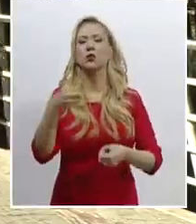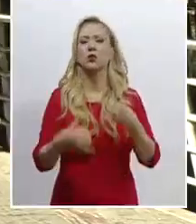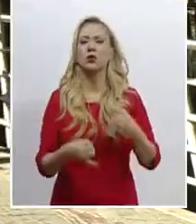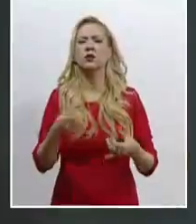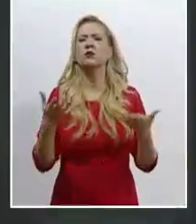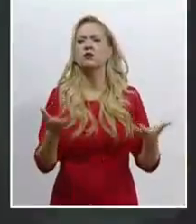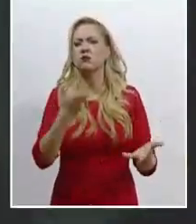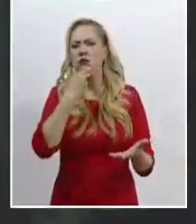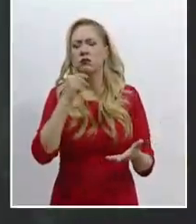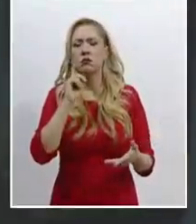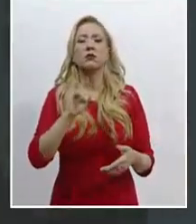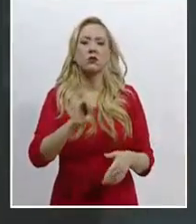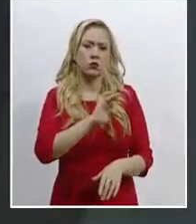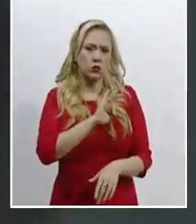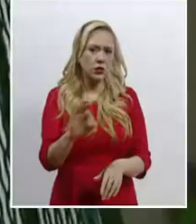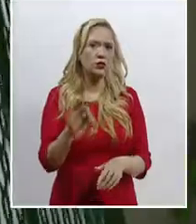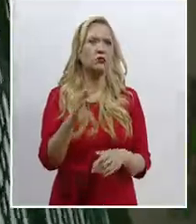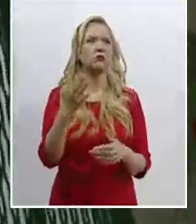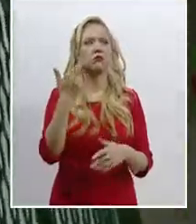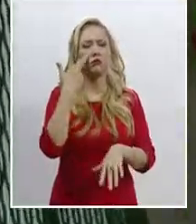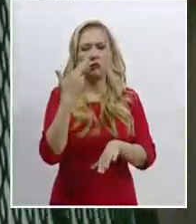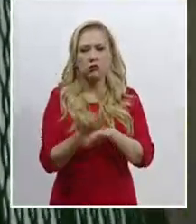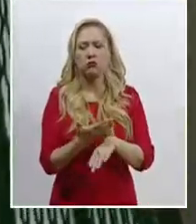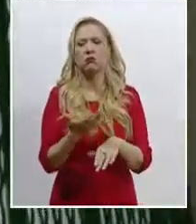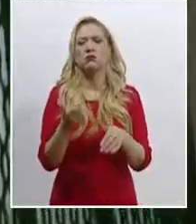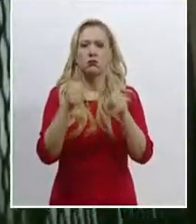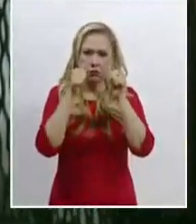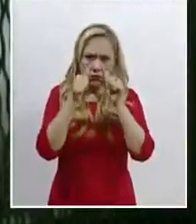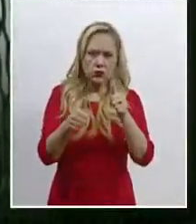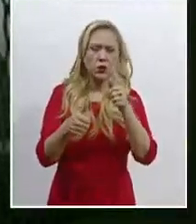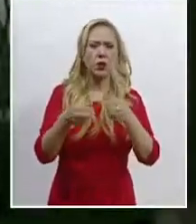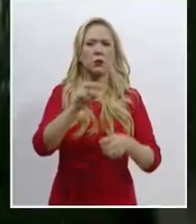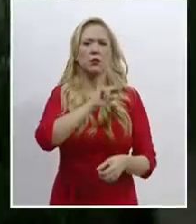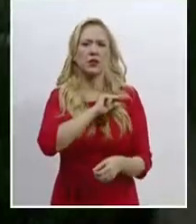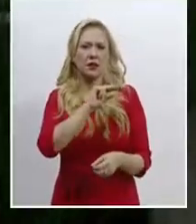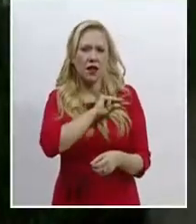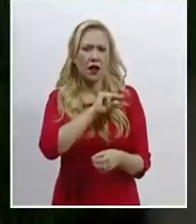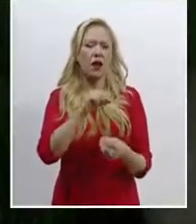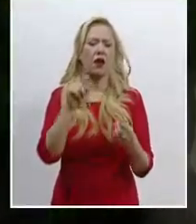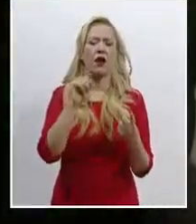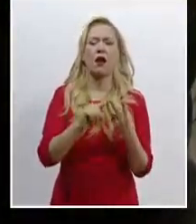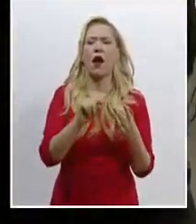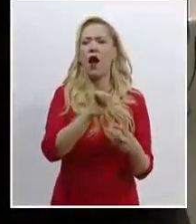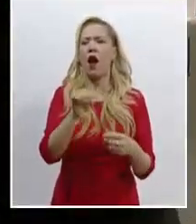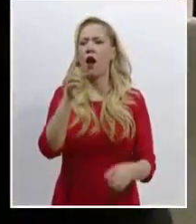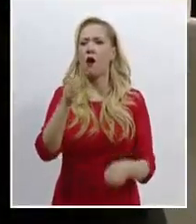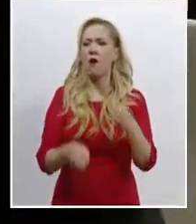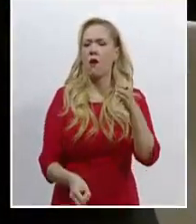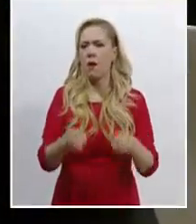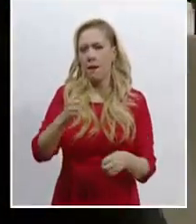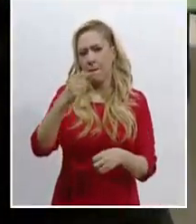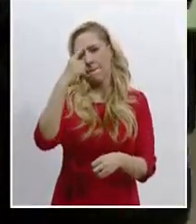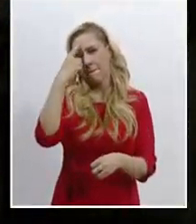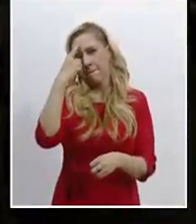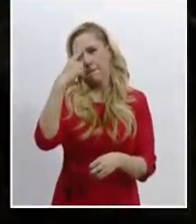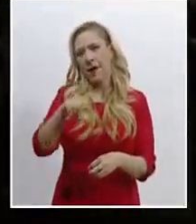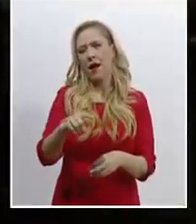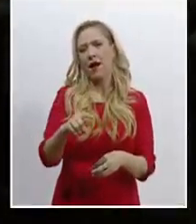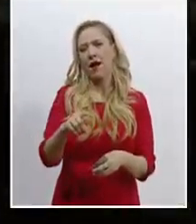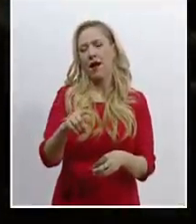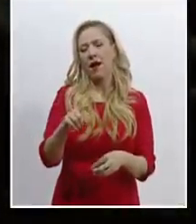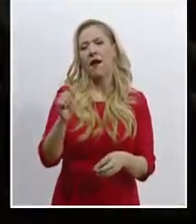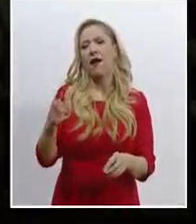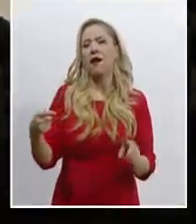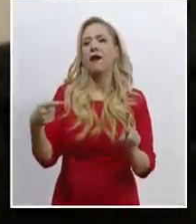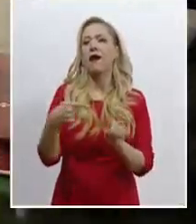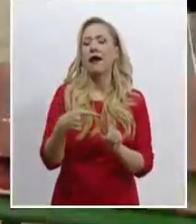acusatorio tendrán competencia para actuar indistintamente como jueces de control y tribunales de enjuiciamiento debido a